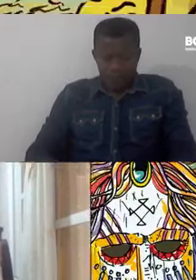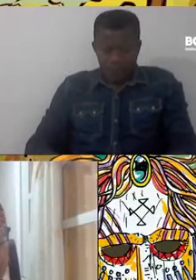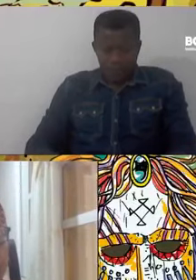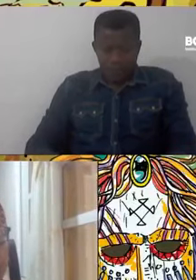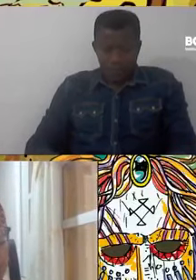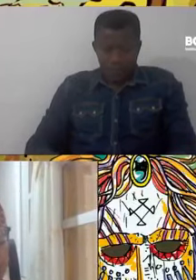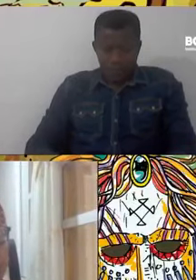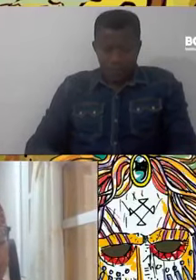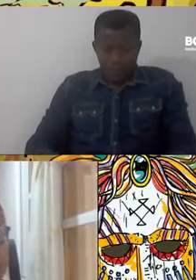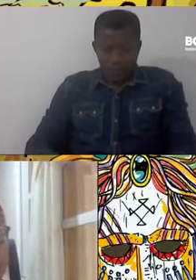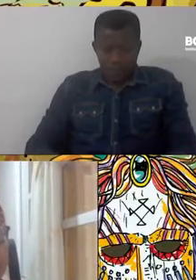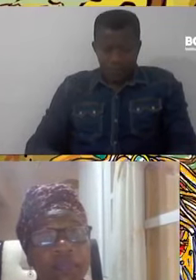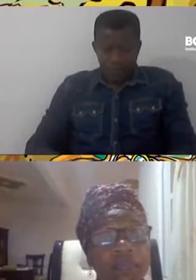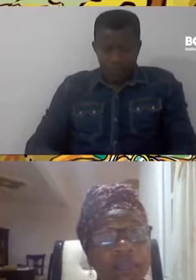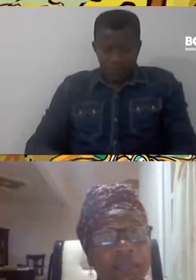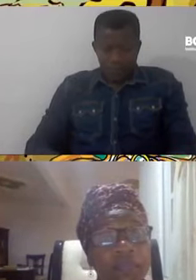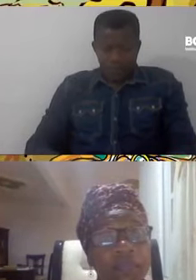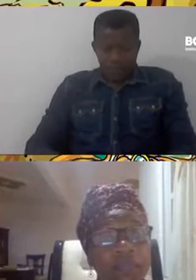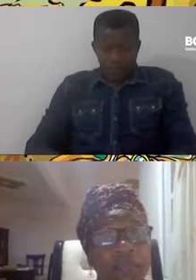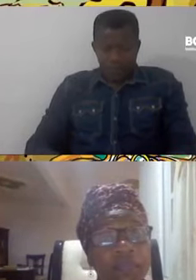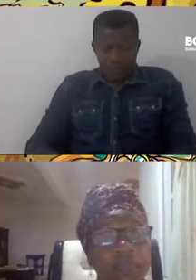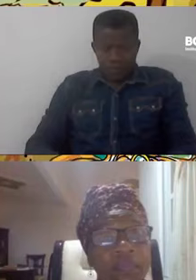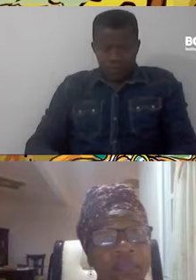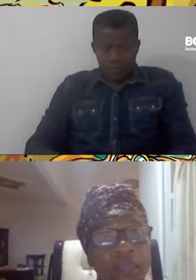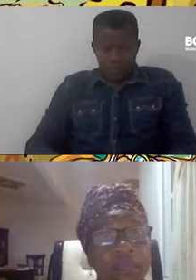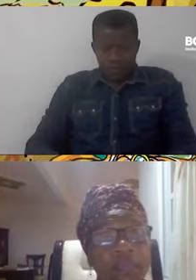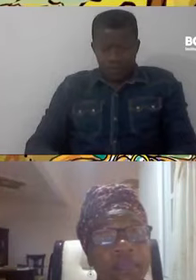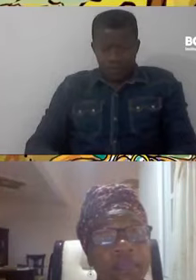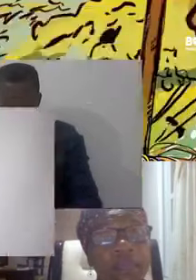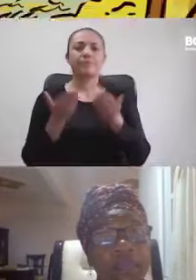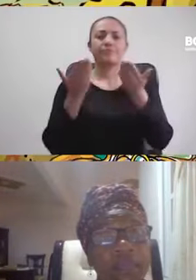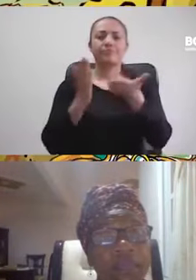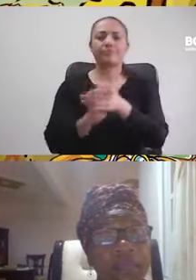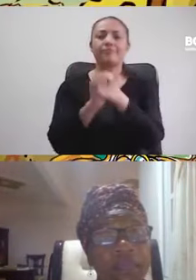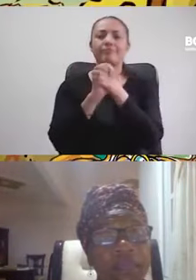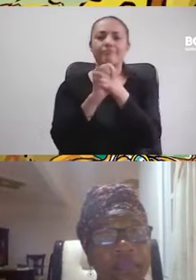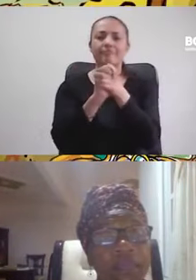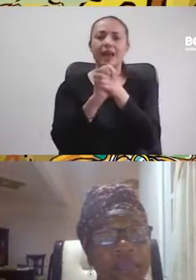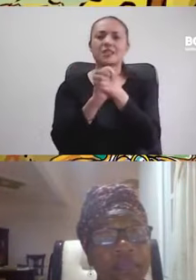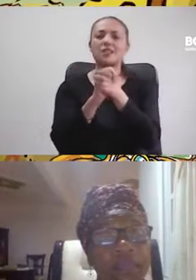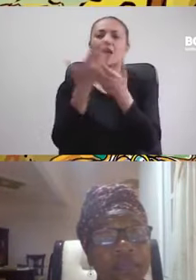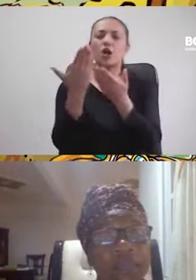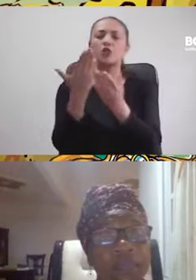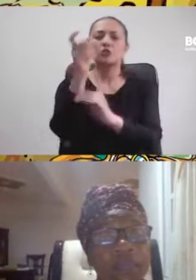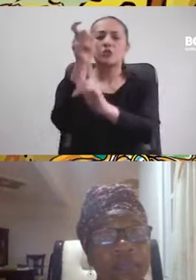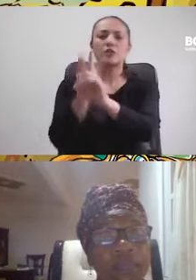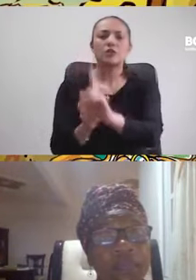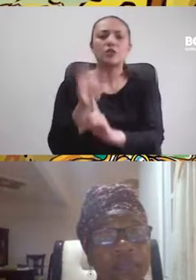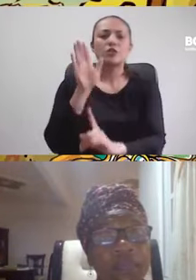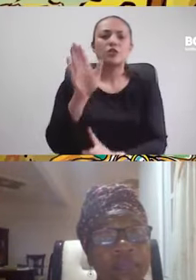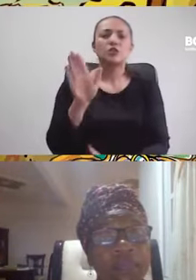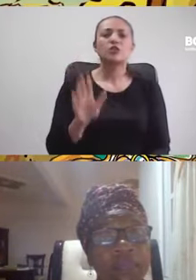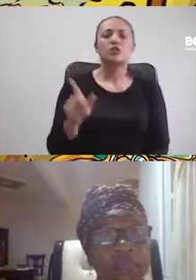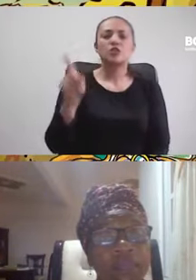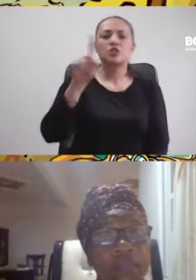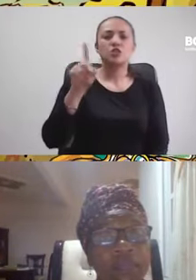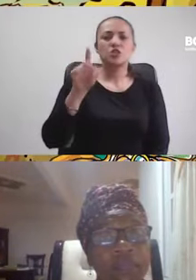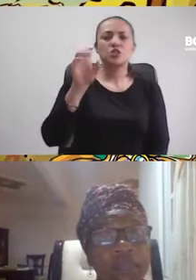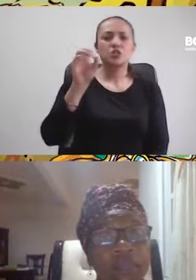Vale enviarle un saludo fraternal a Solmery Cáceres